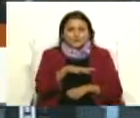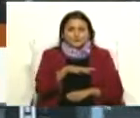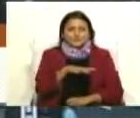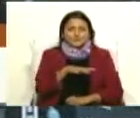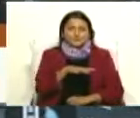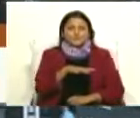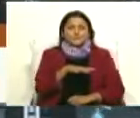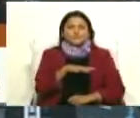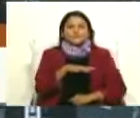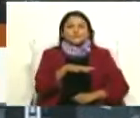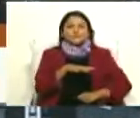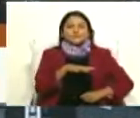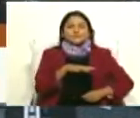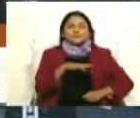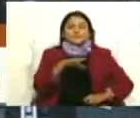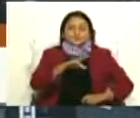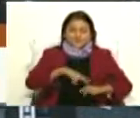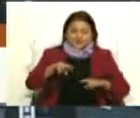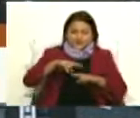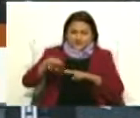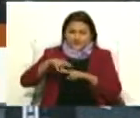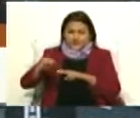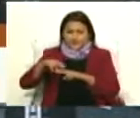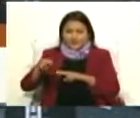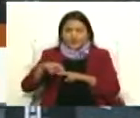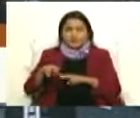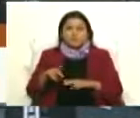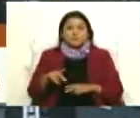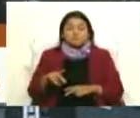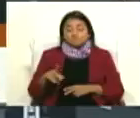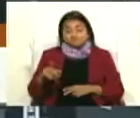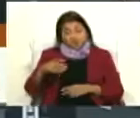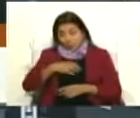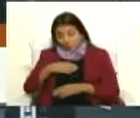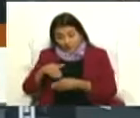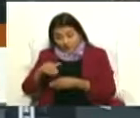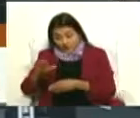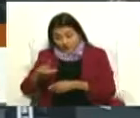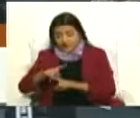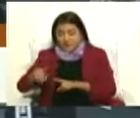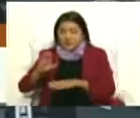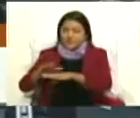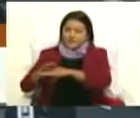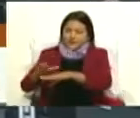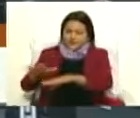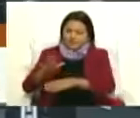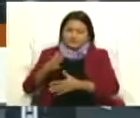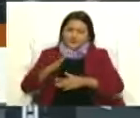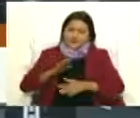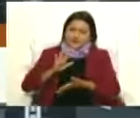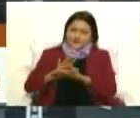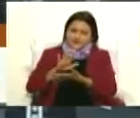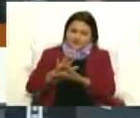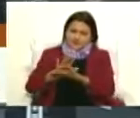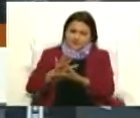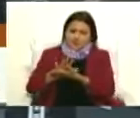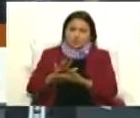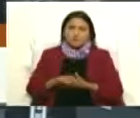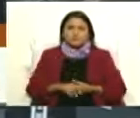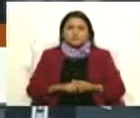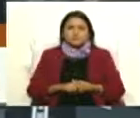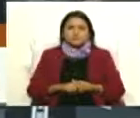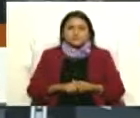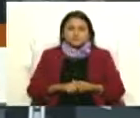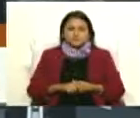territorio. A nuestros niños y niñas que nos pueden votar, les decimos, no te preocupes, hijo mío, no te